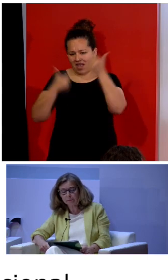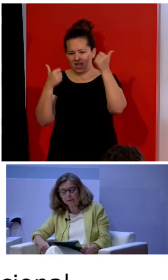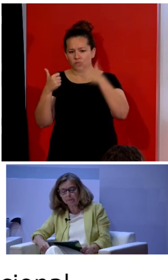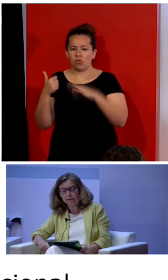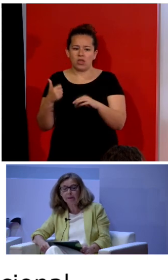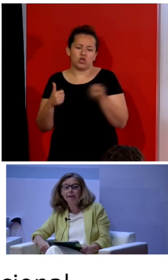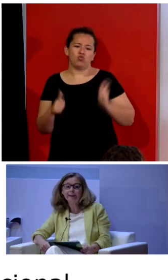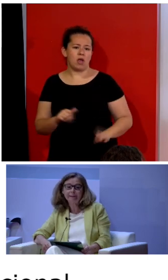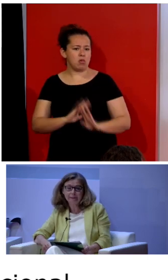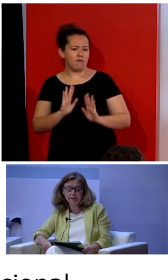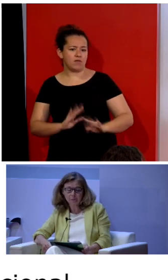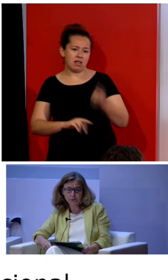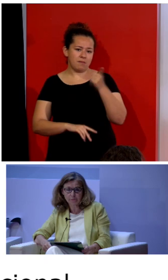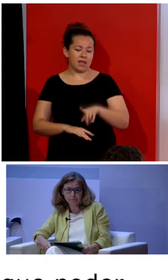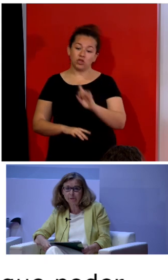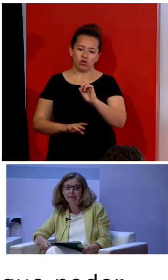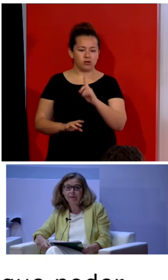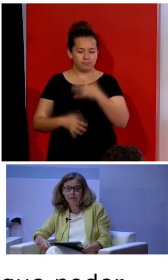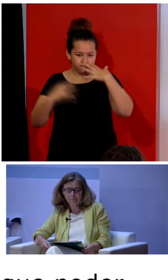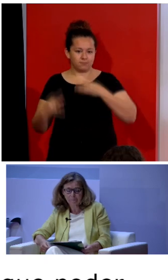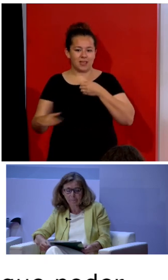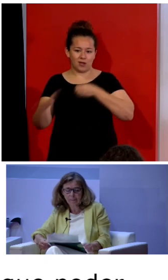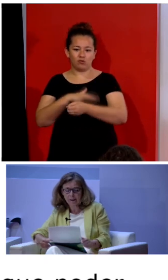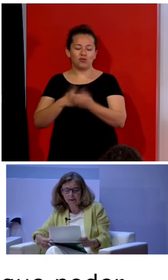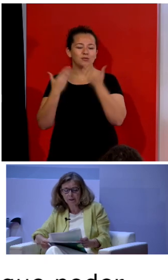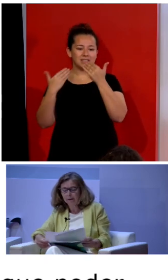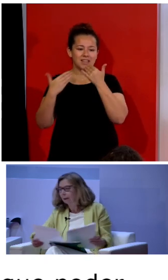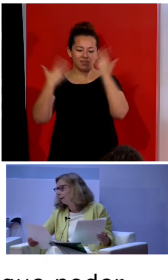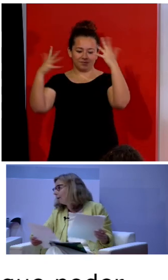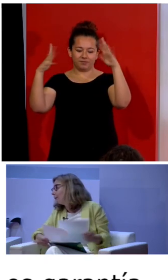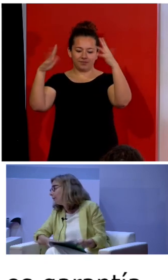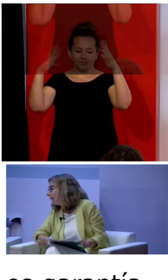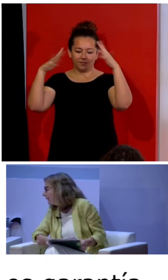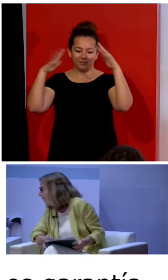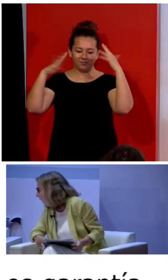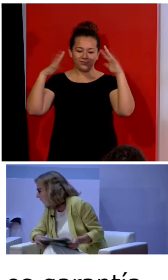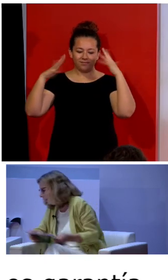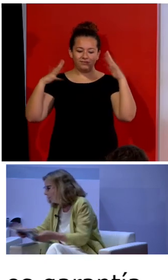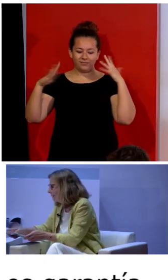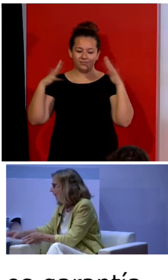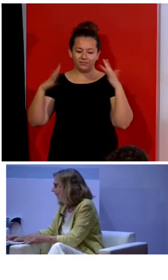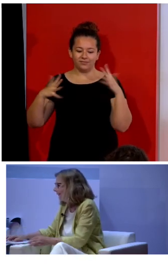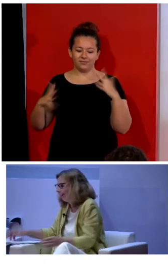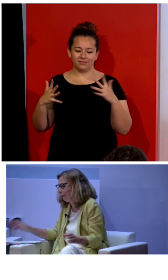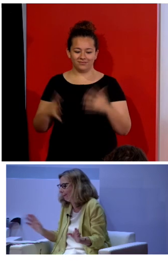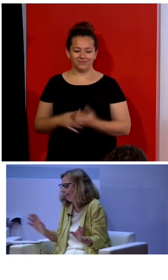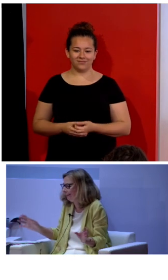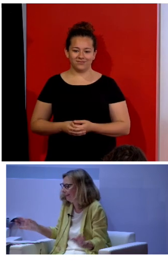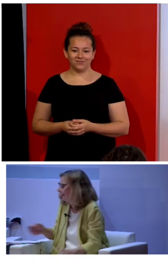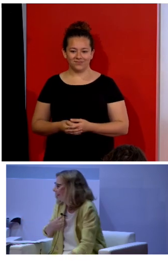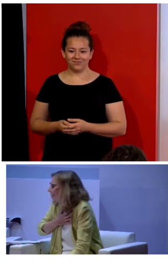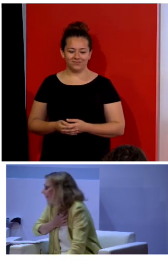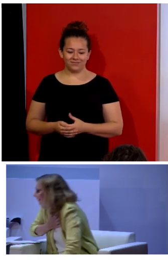sueldo a final de mes. Es garantía de inclusión. Muchas gracias. ¿Cómo te agradezco el agua?